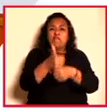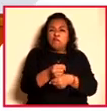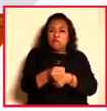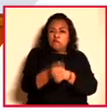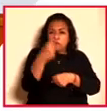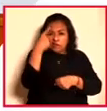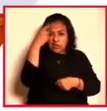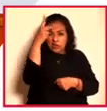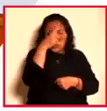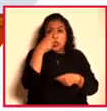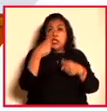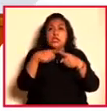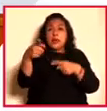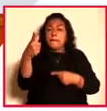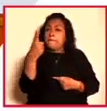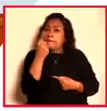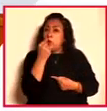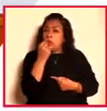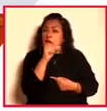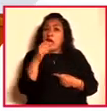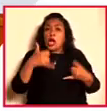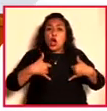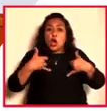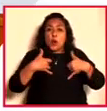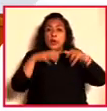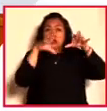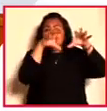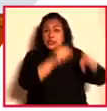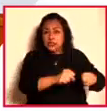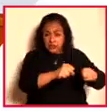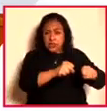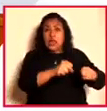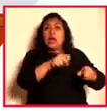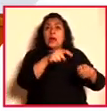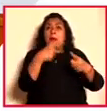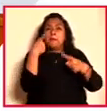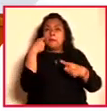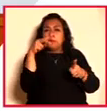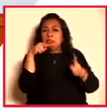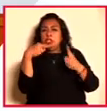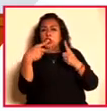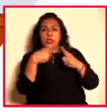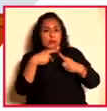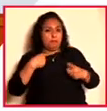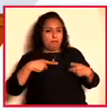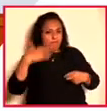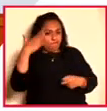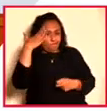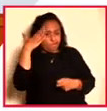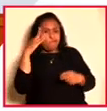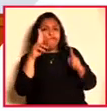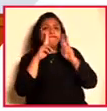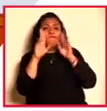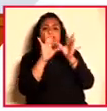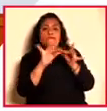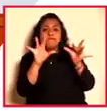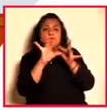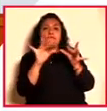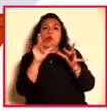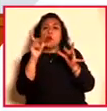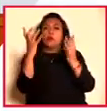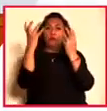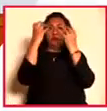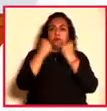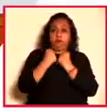de la fuerza policíaca a jóvenes detenidos a través de la mirada de un protagonista que narra lo que le hicieron entre la detención,